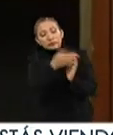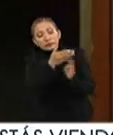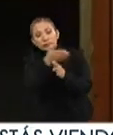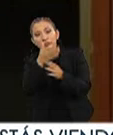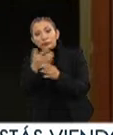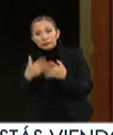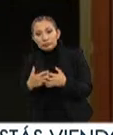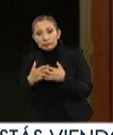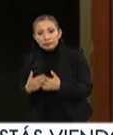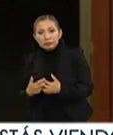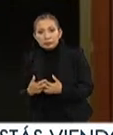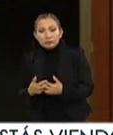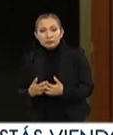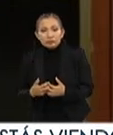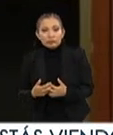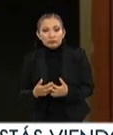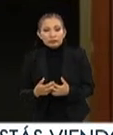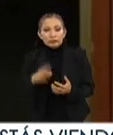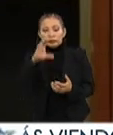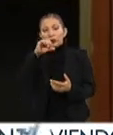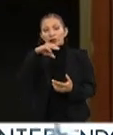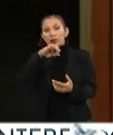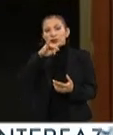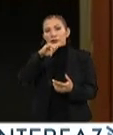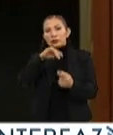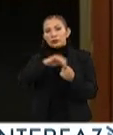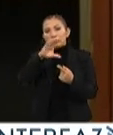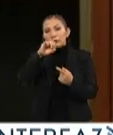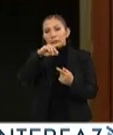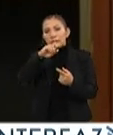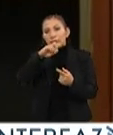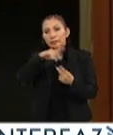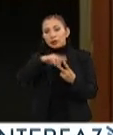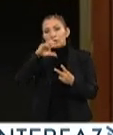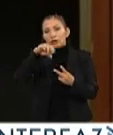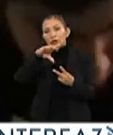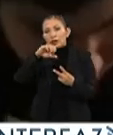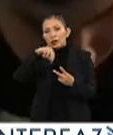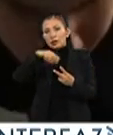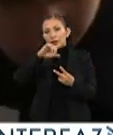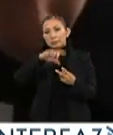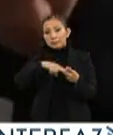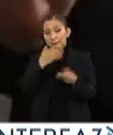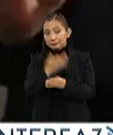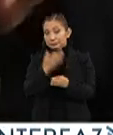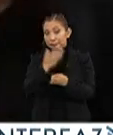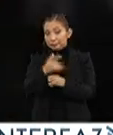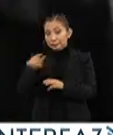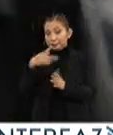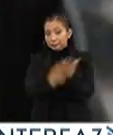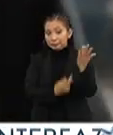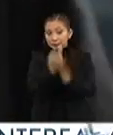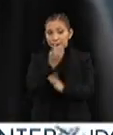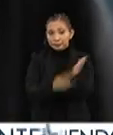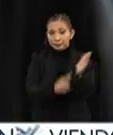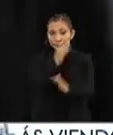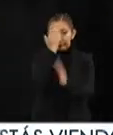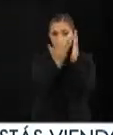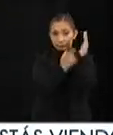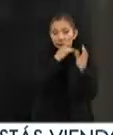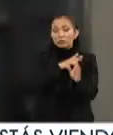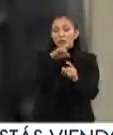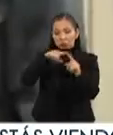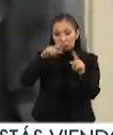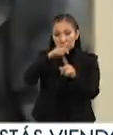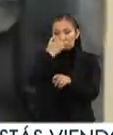organismos empresariales, Canacintra, Coparmex, Concanaco. Actualmente, el programa dual ya se aplica en